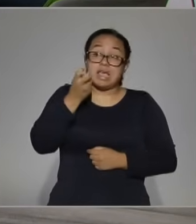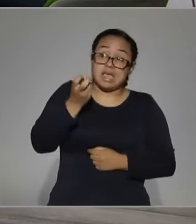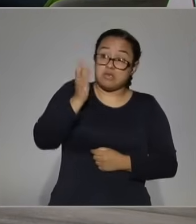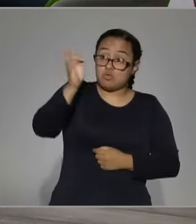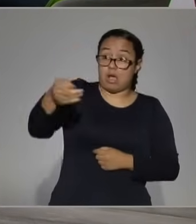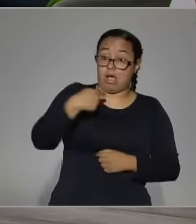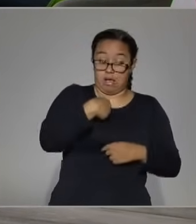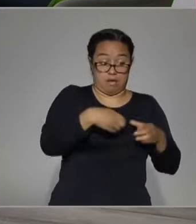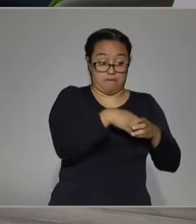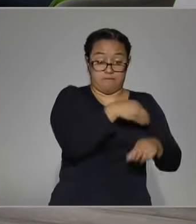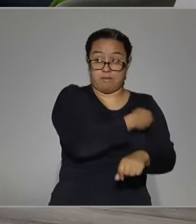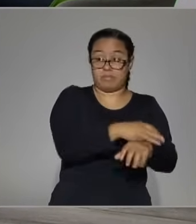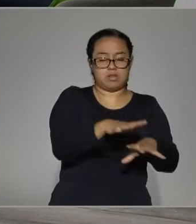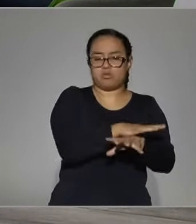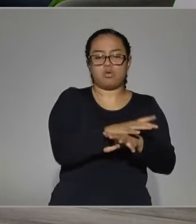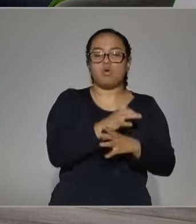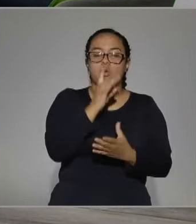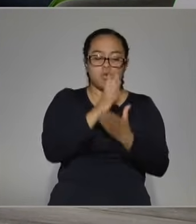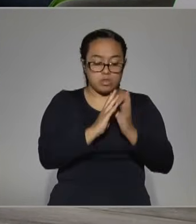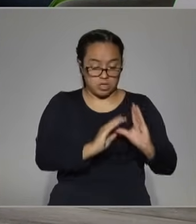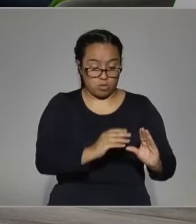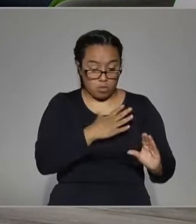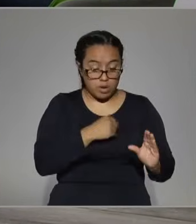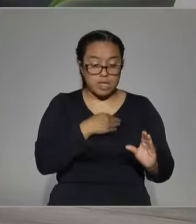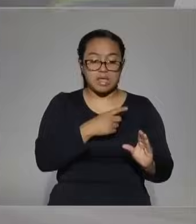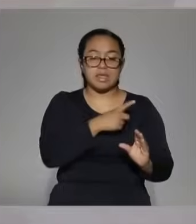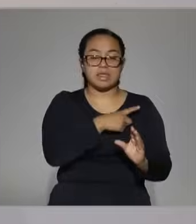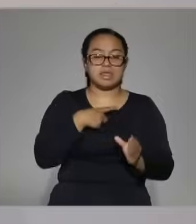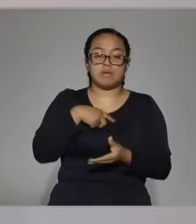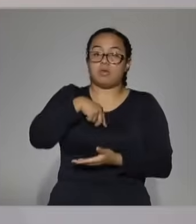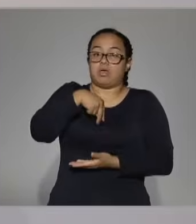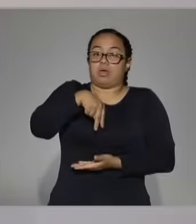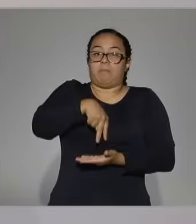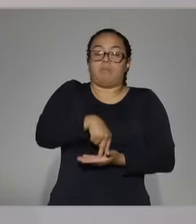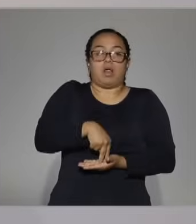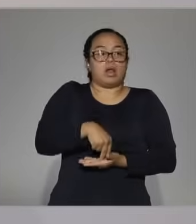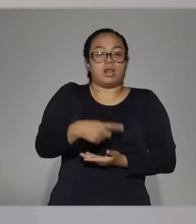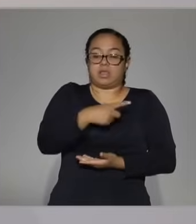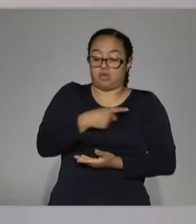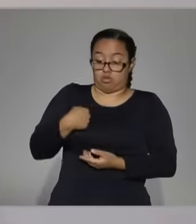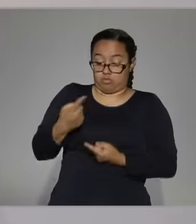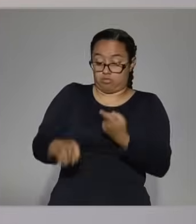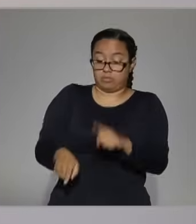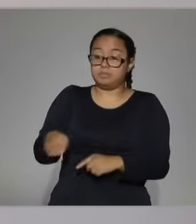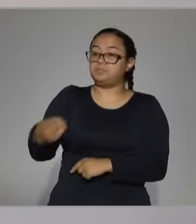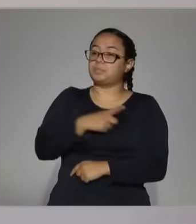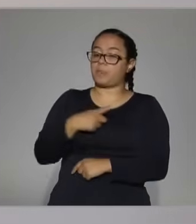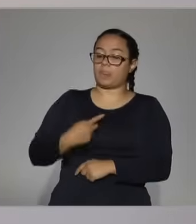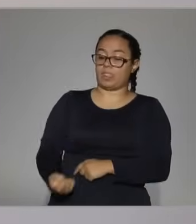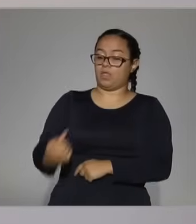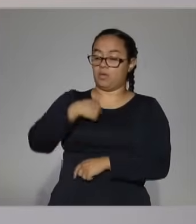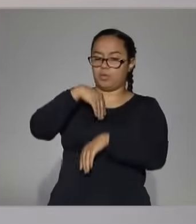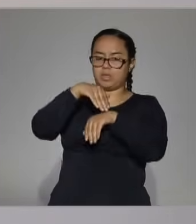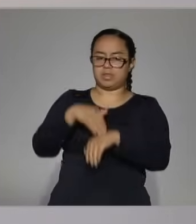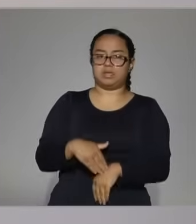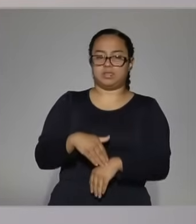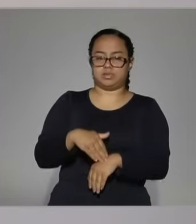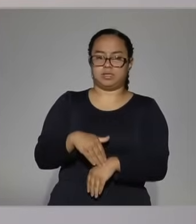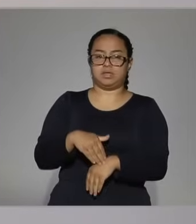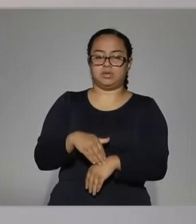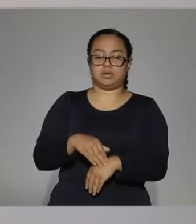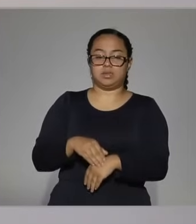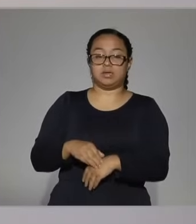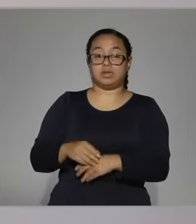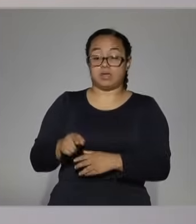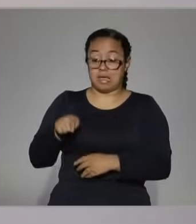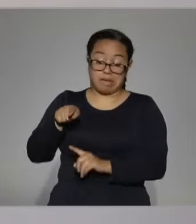eso. Quiero que nada más me enseñe a que mi hijo sepa pararse y obedecerme a mí. No quiero que sea una persona